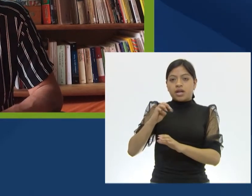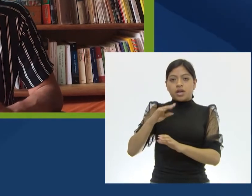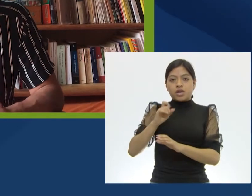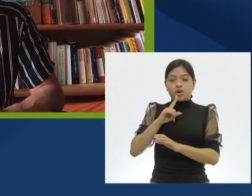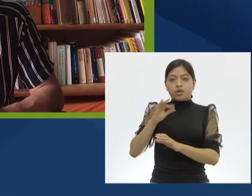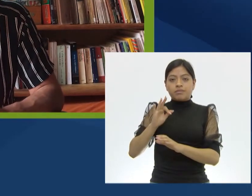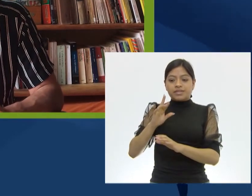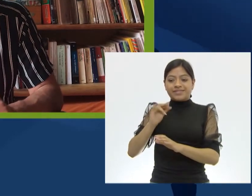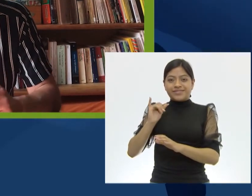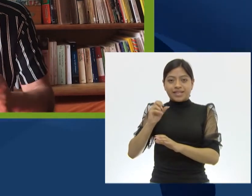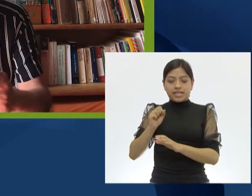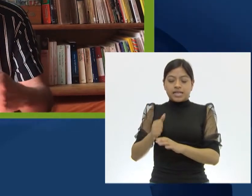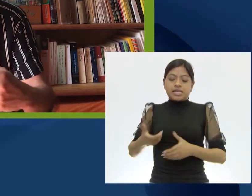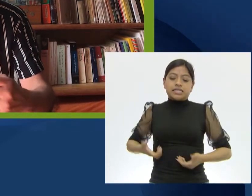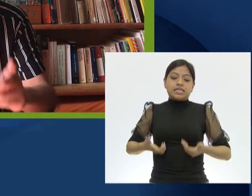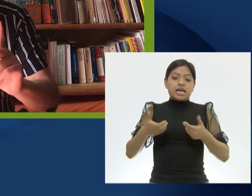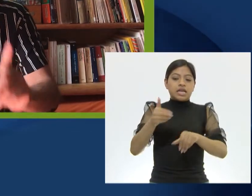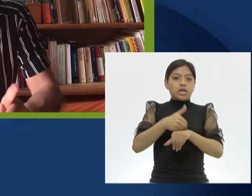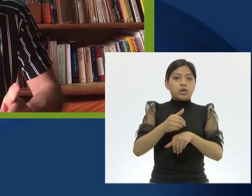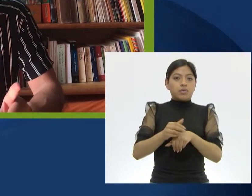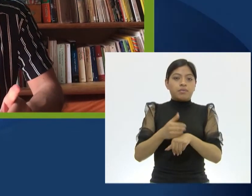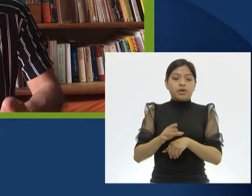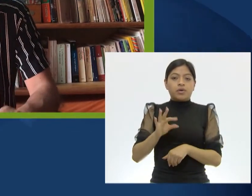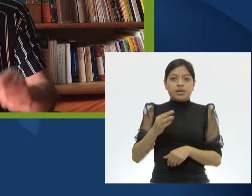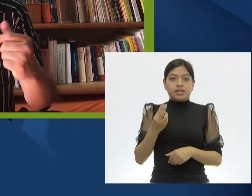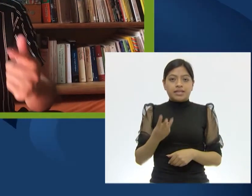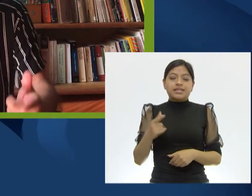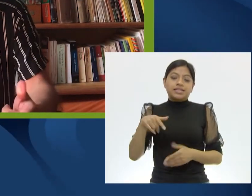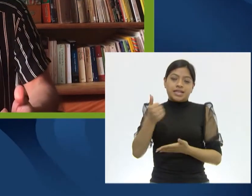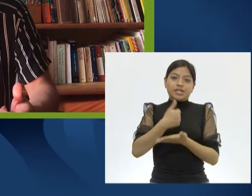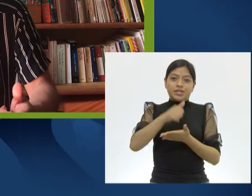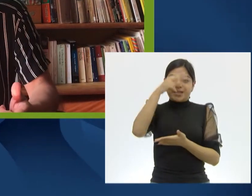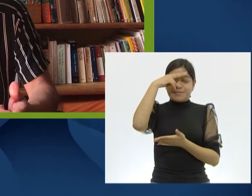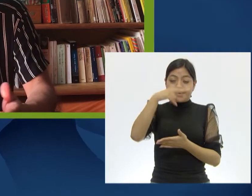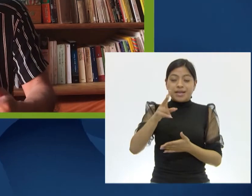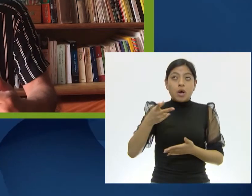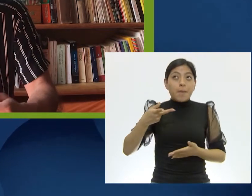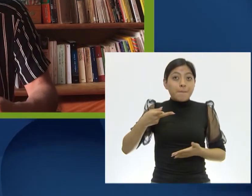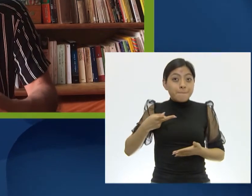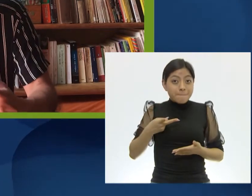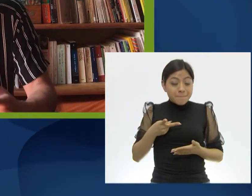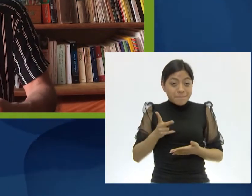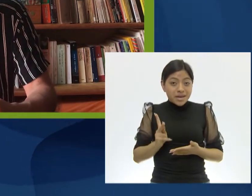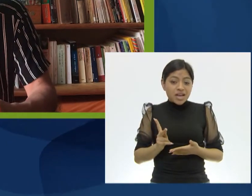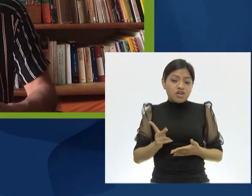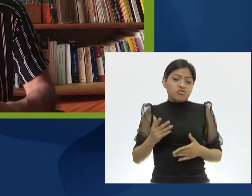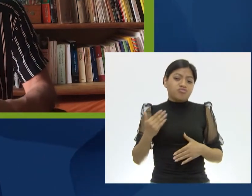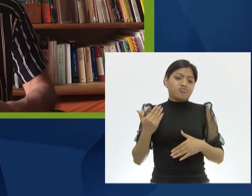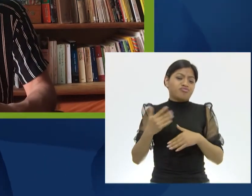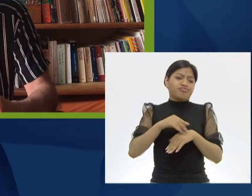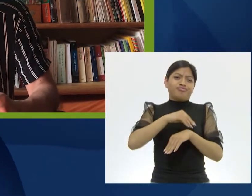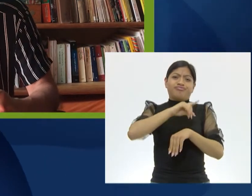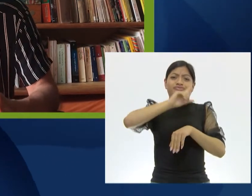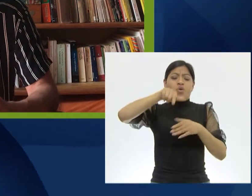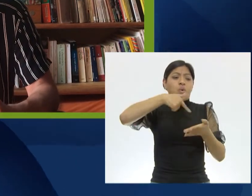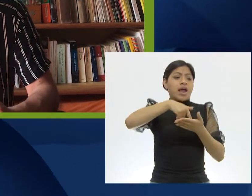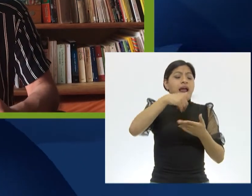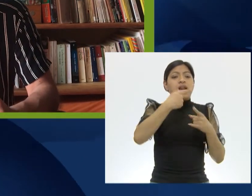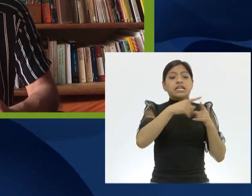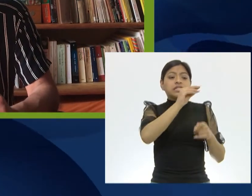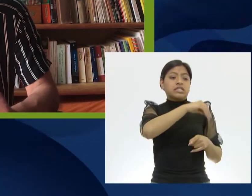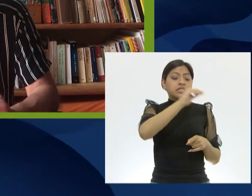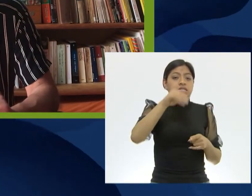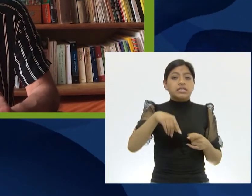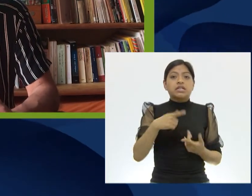calle 43, pero en la Ciudad de México, pero digamos que viví en muchos otros lugares, ¿no? Viví